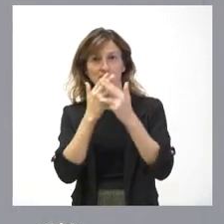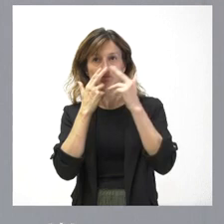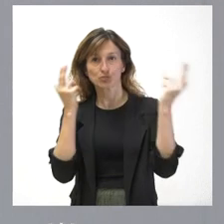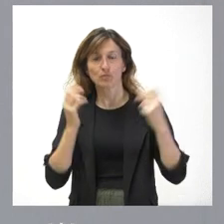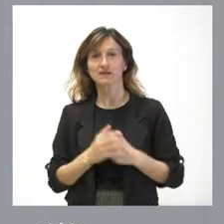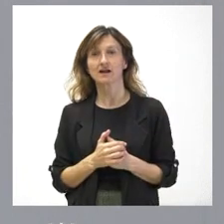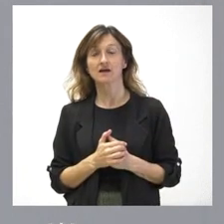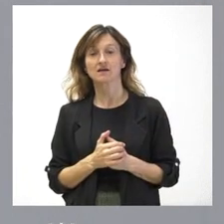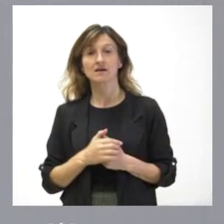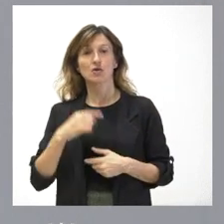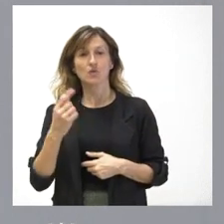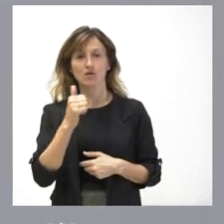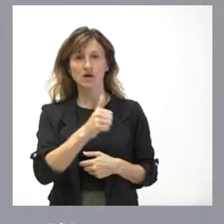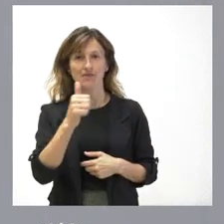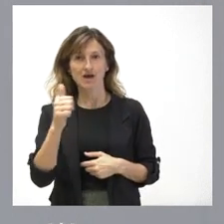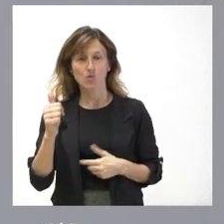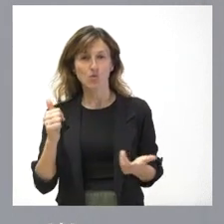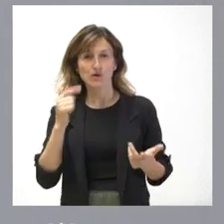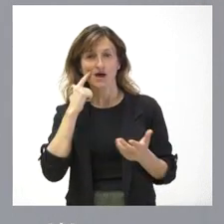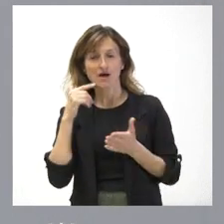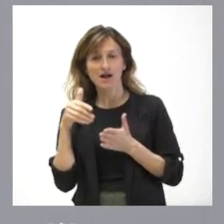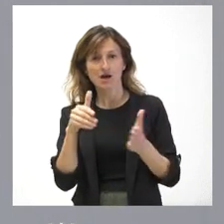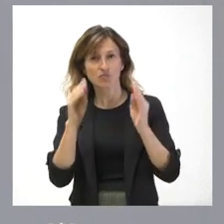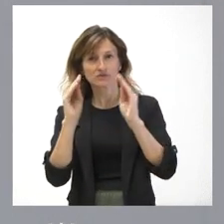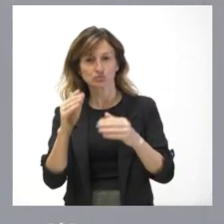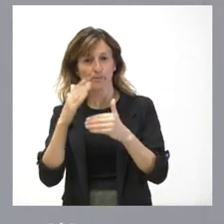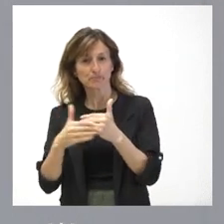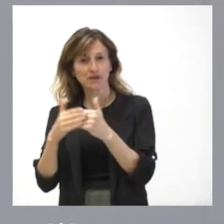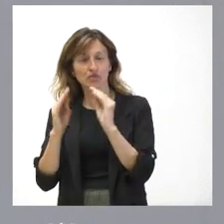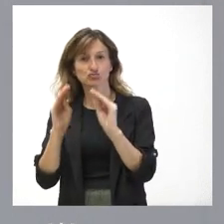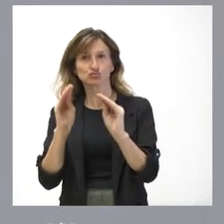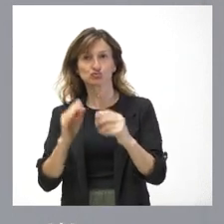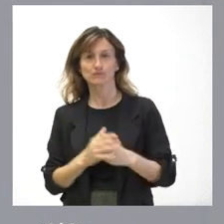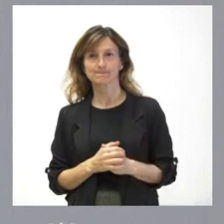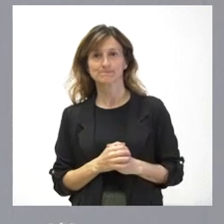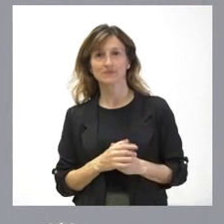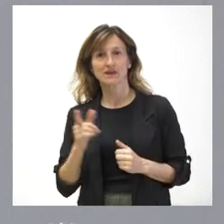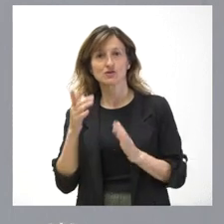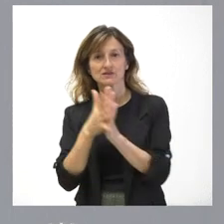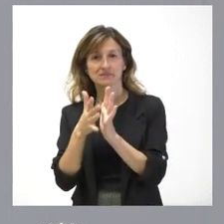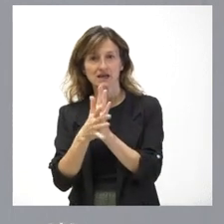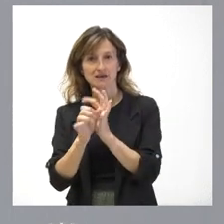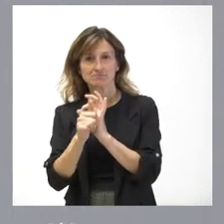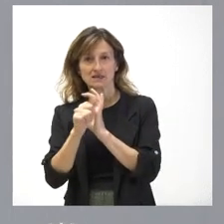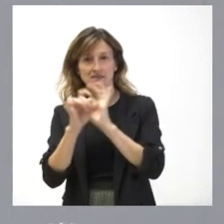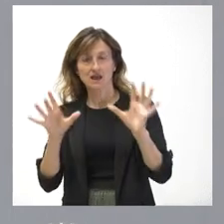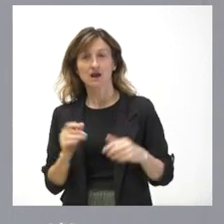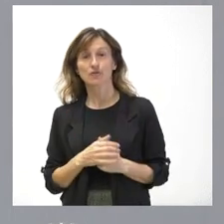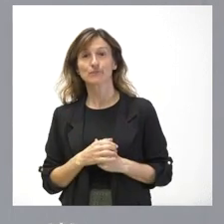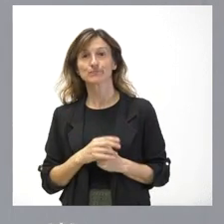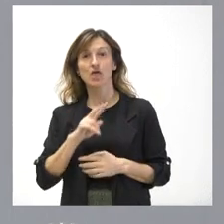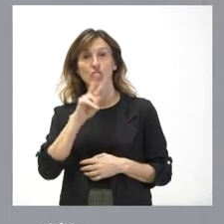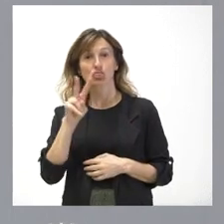cada universidad pública la que establece el cauce y los plazos y Son ellos los que les podrán comentar estas iniciativas el día 2 de